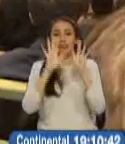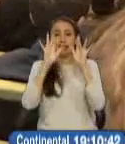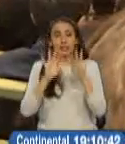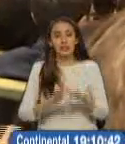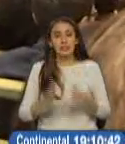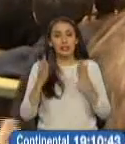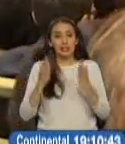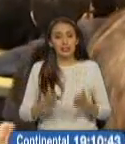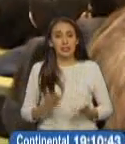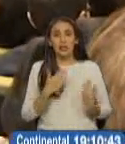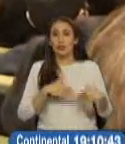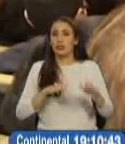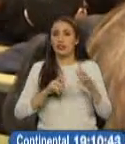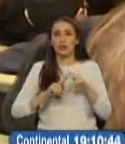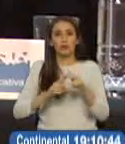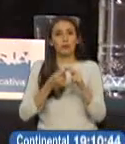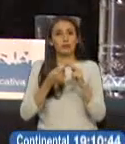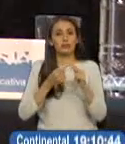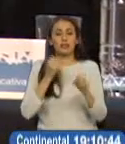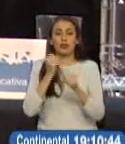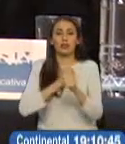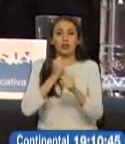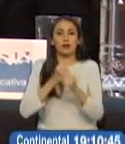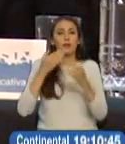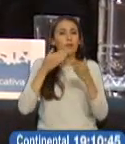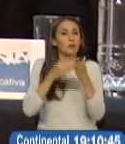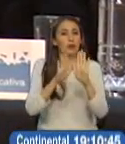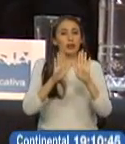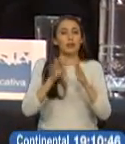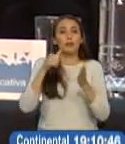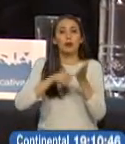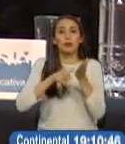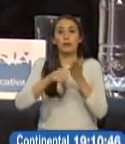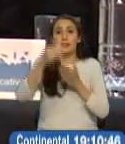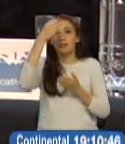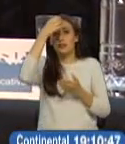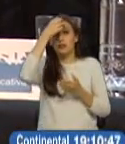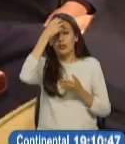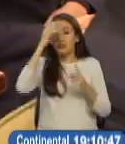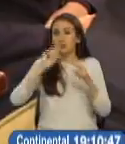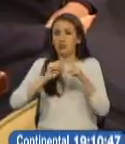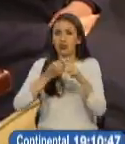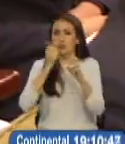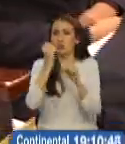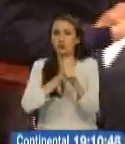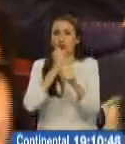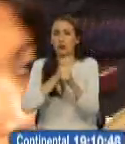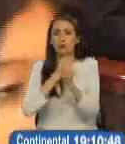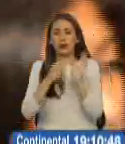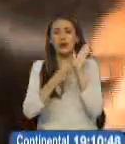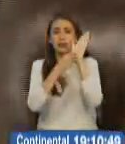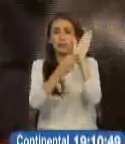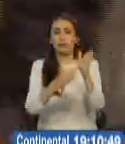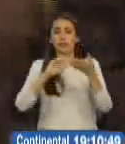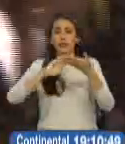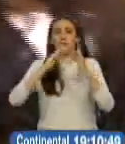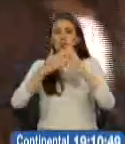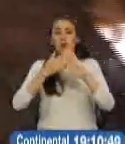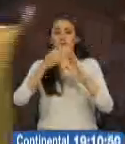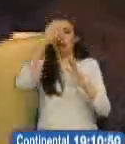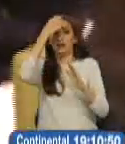ya iniciaron con sus actividades. Es el caso del nuevo ministro de Educación, Fander Falconi, quien se presentó ante la comunidad